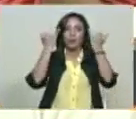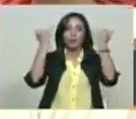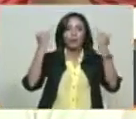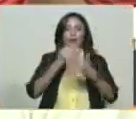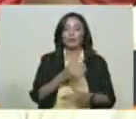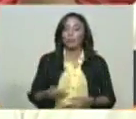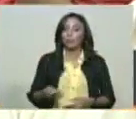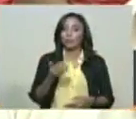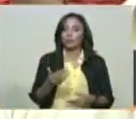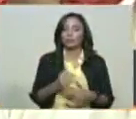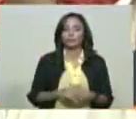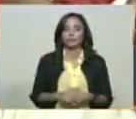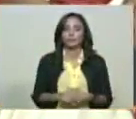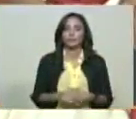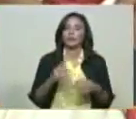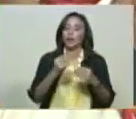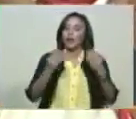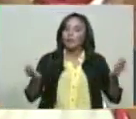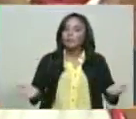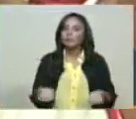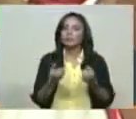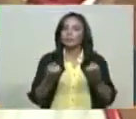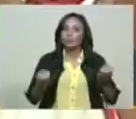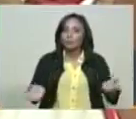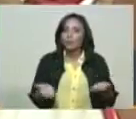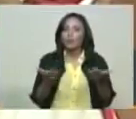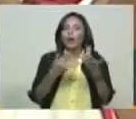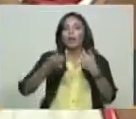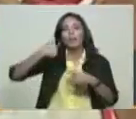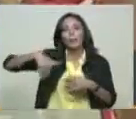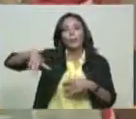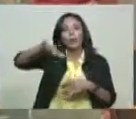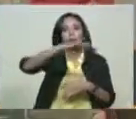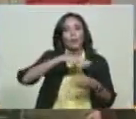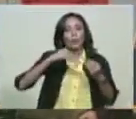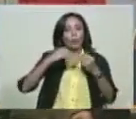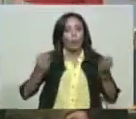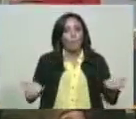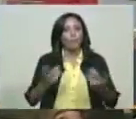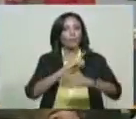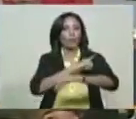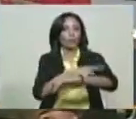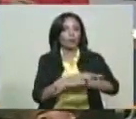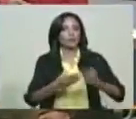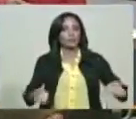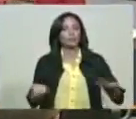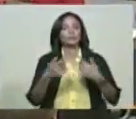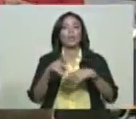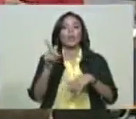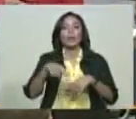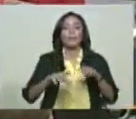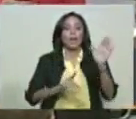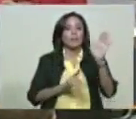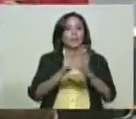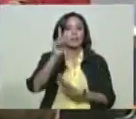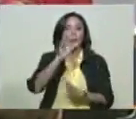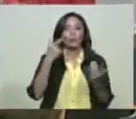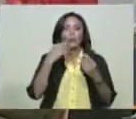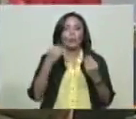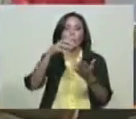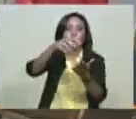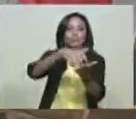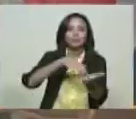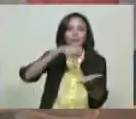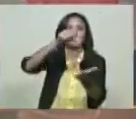defensor impulsor y promotor del poder popular promotor del desarrollo endógeno defensor de la